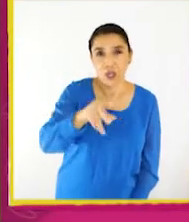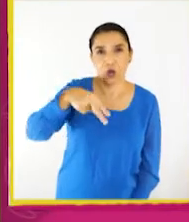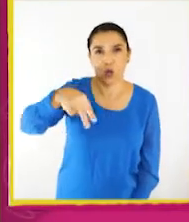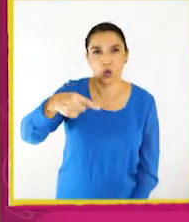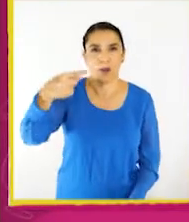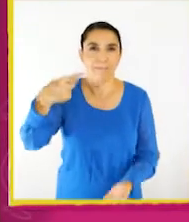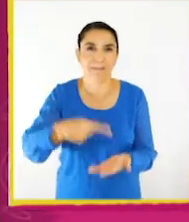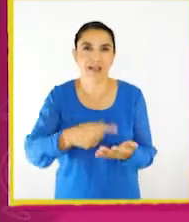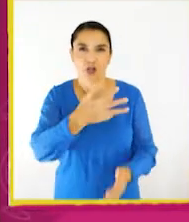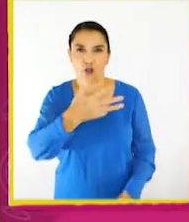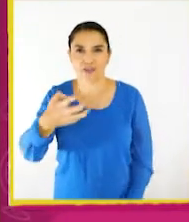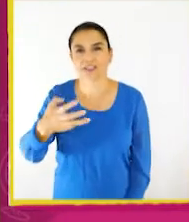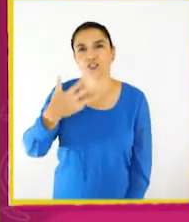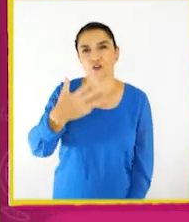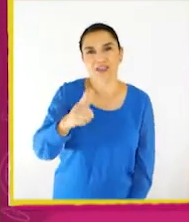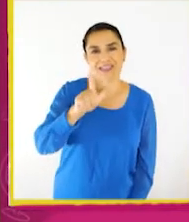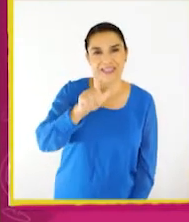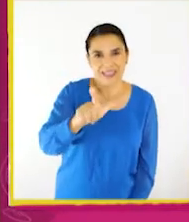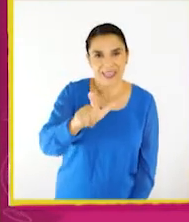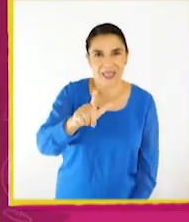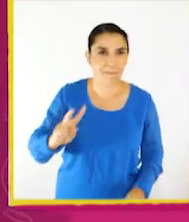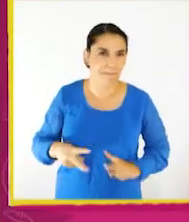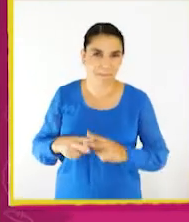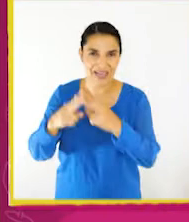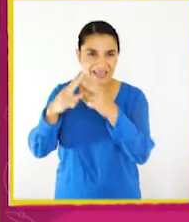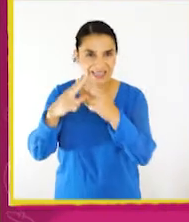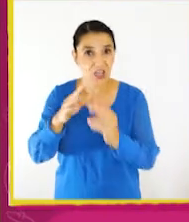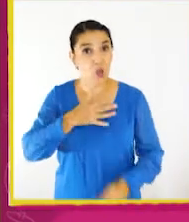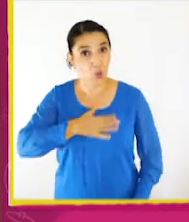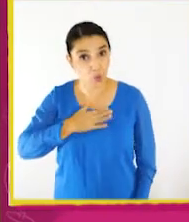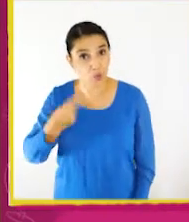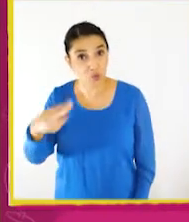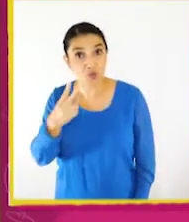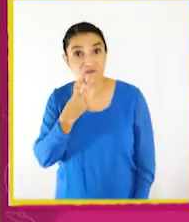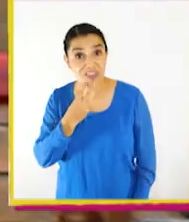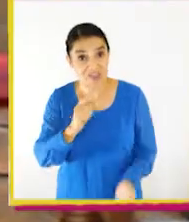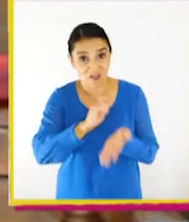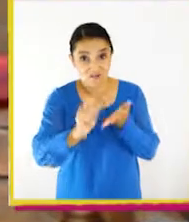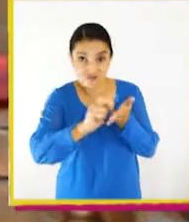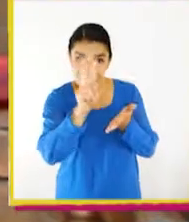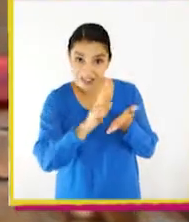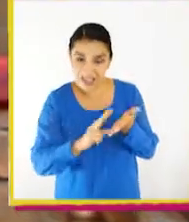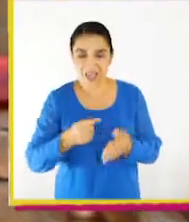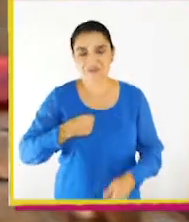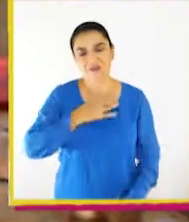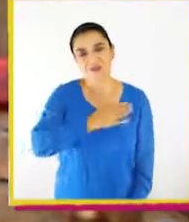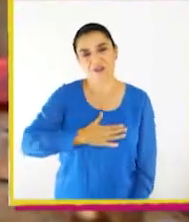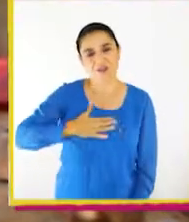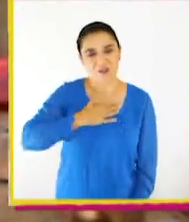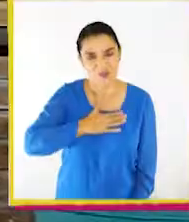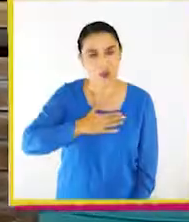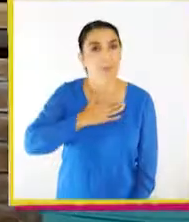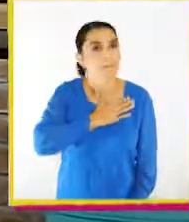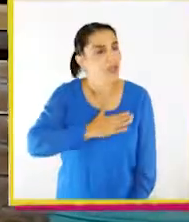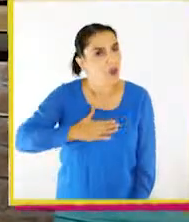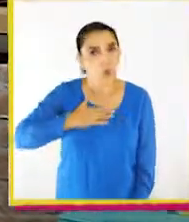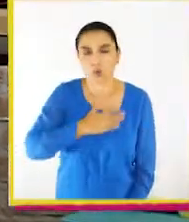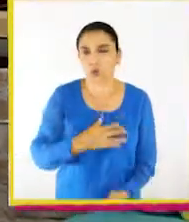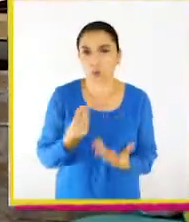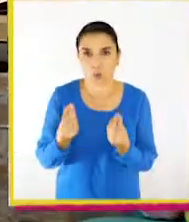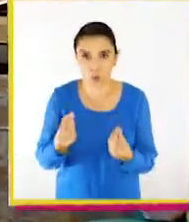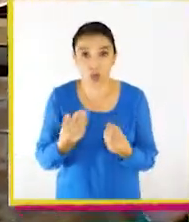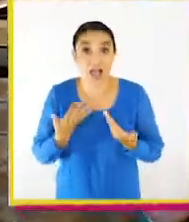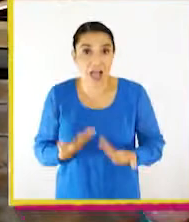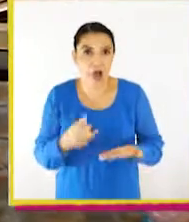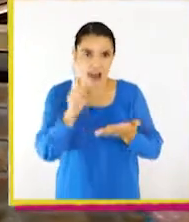de junio de 1997 en París. ¿Les gustó la biografía de Jacques Cousteau? ¡A mí me encantó! Me gustó